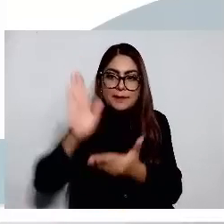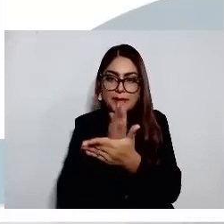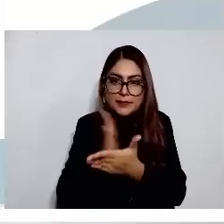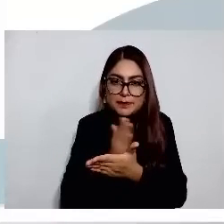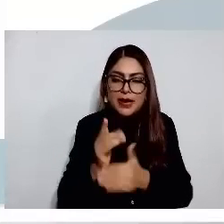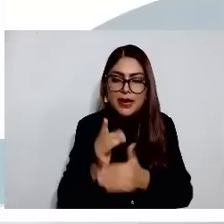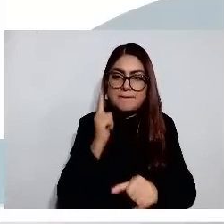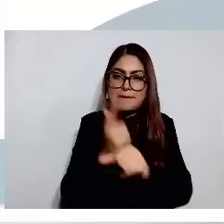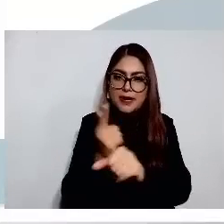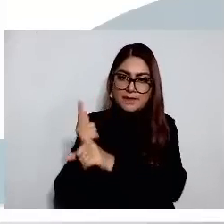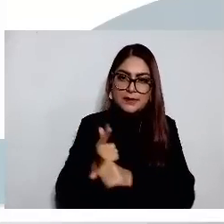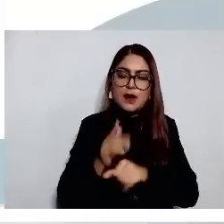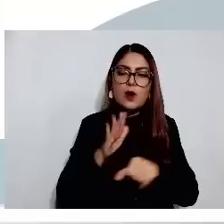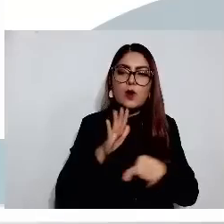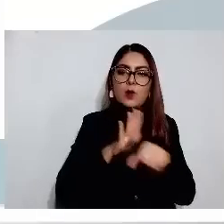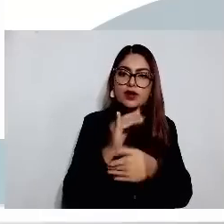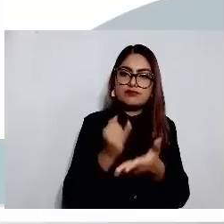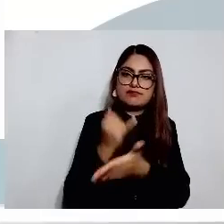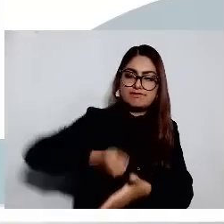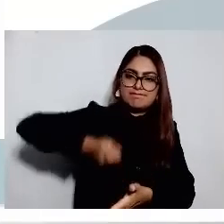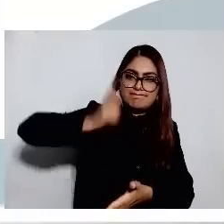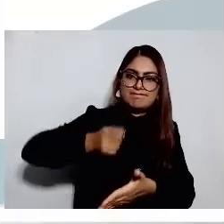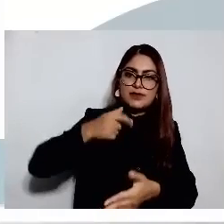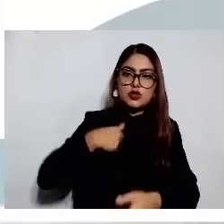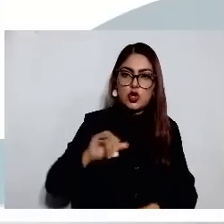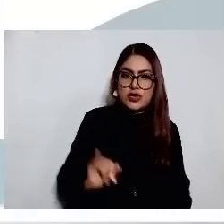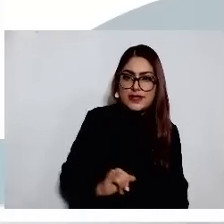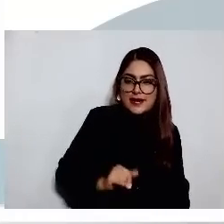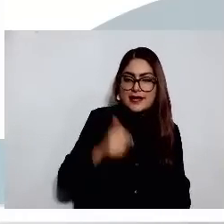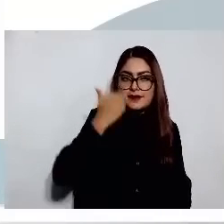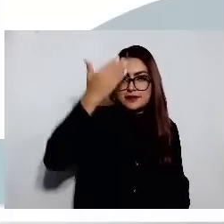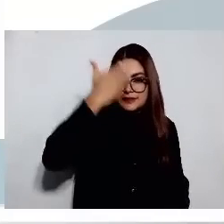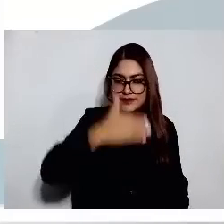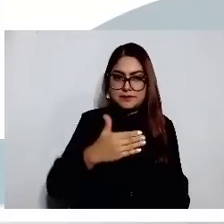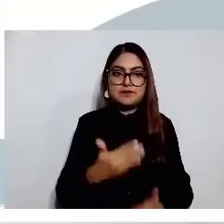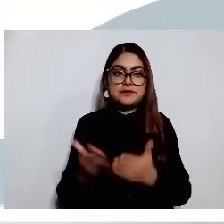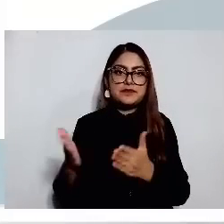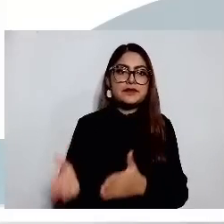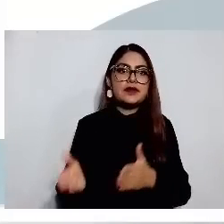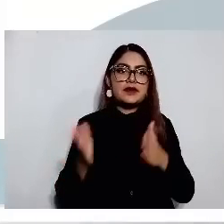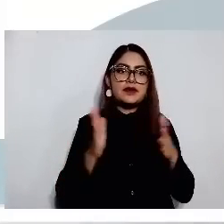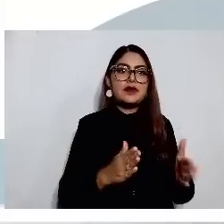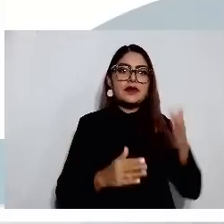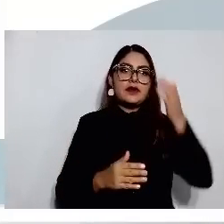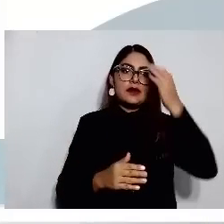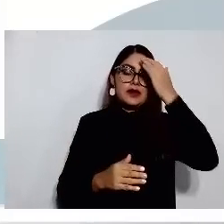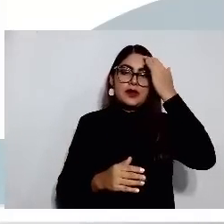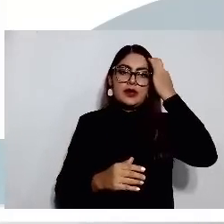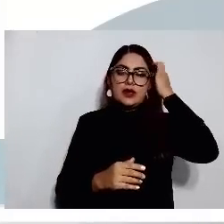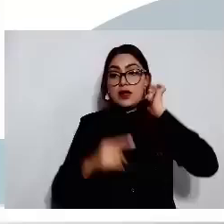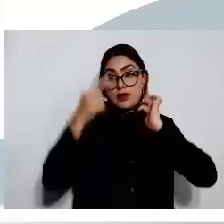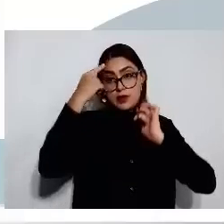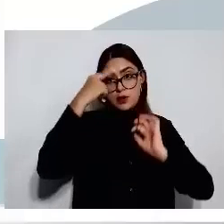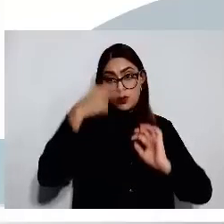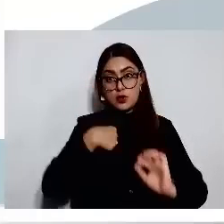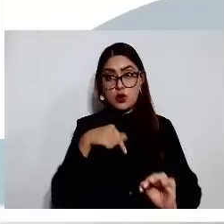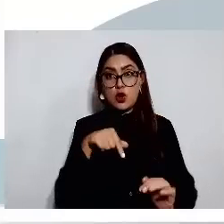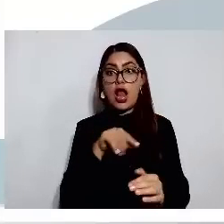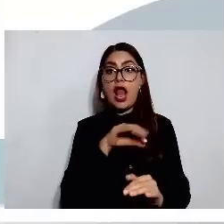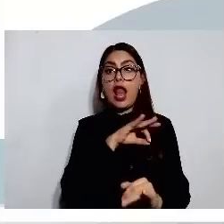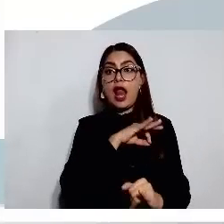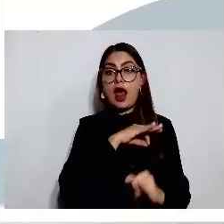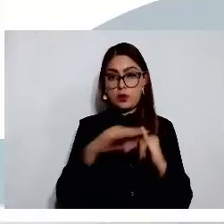poderes judiciales tienen lineamientos para la elaboración de sentencias públicas. La siguiente, y ya creo que con eso ya… no me